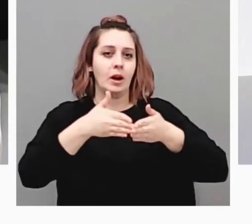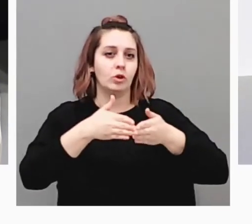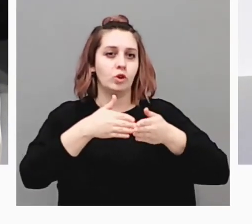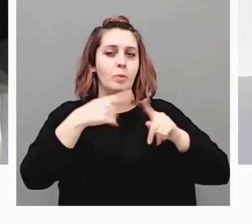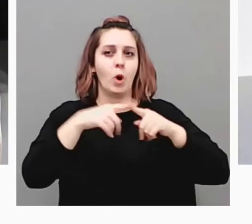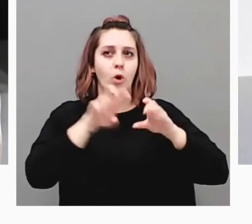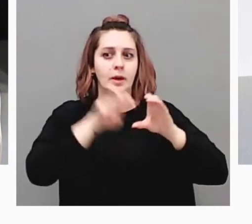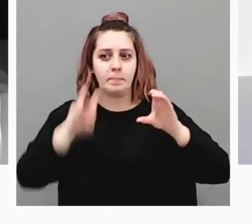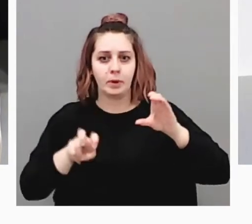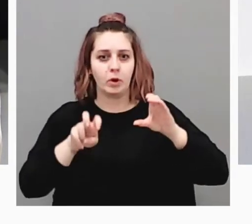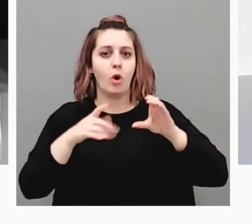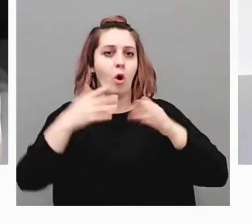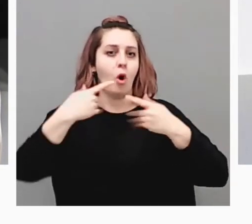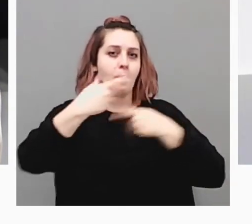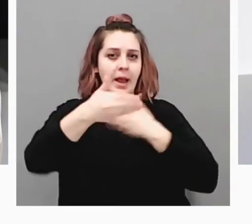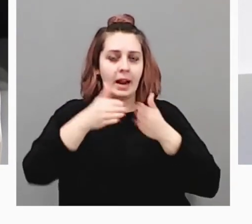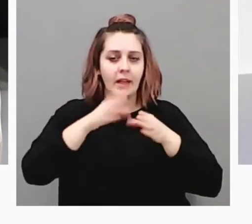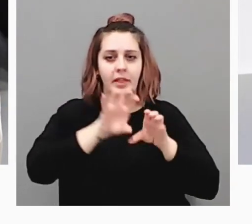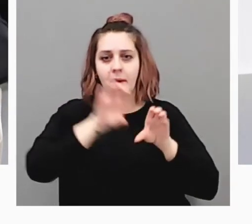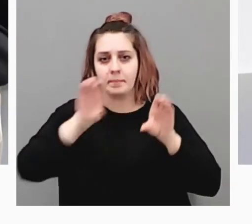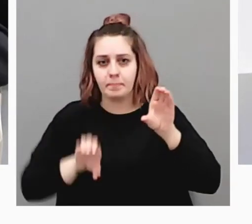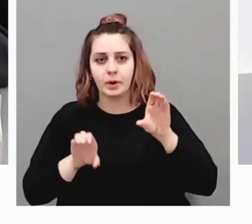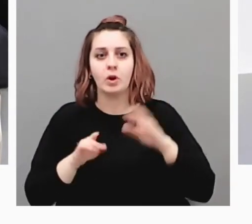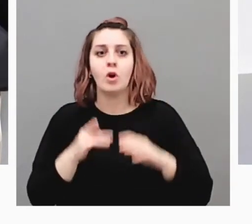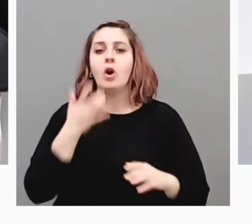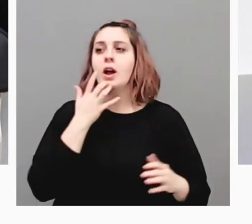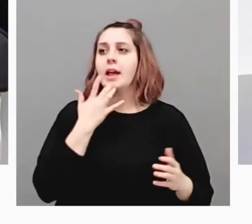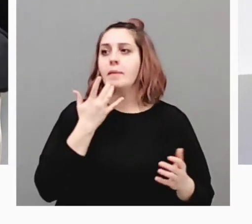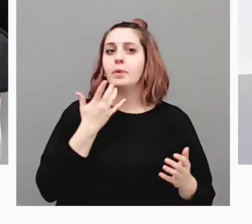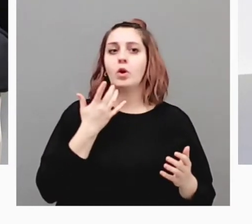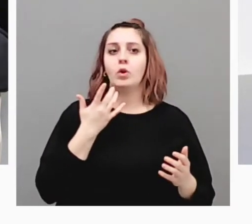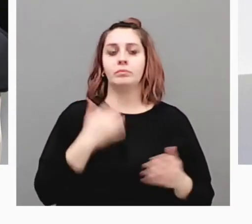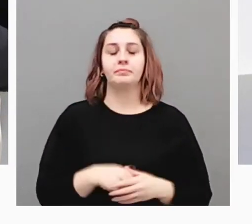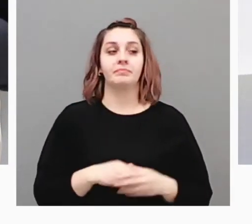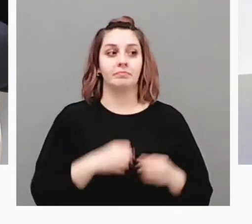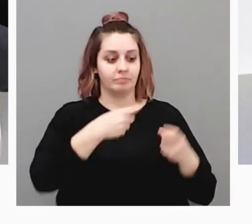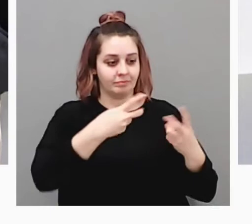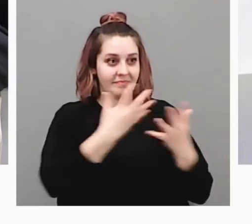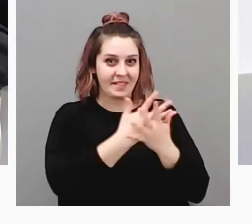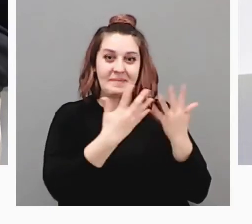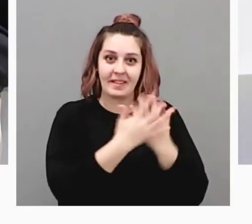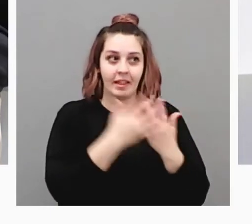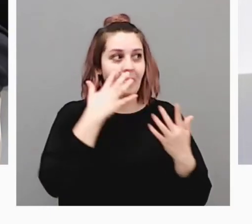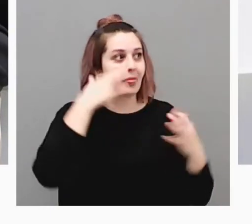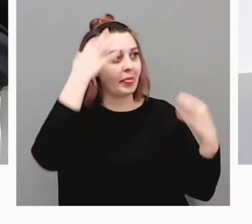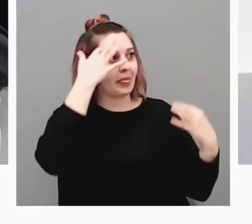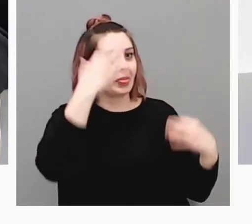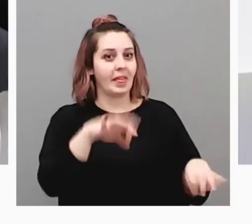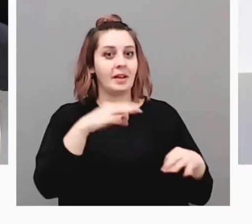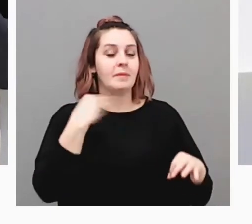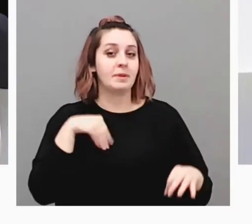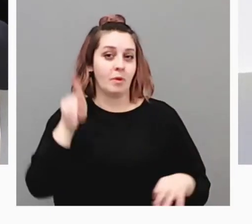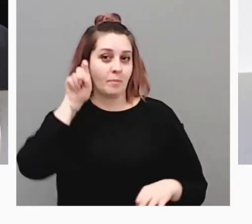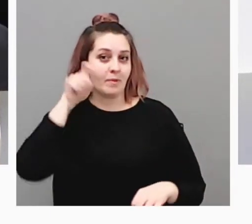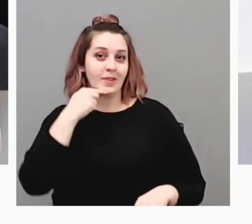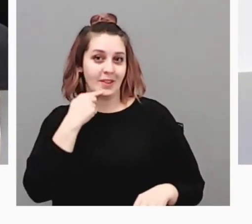las fábricas están realizando su labor, ¿no? La refinería del cobre. En fin, pues yo creo que sin darte cuenta estás en lo que dice Francisco, ¿no?